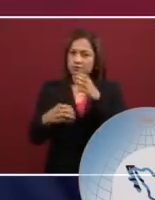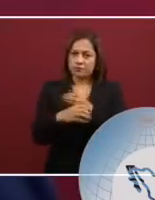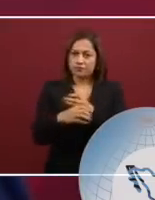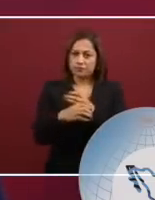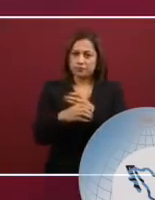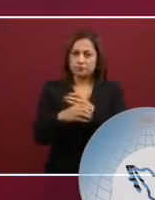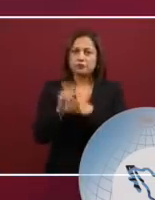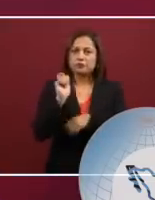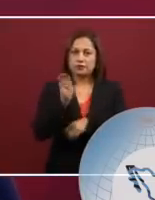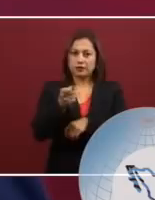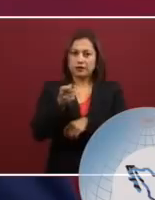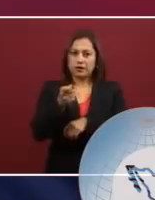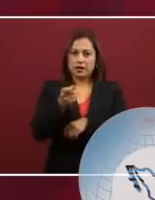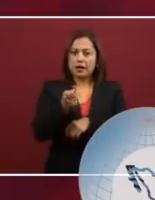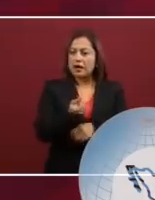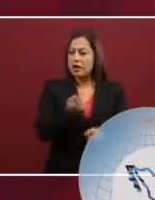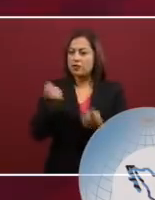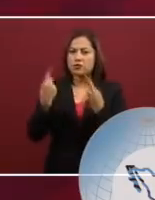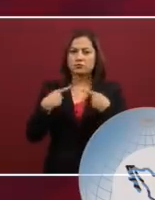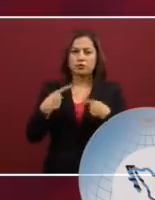terminar con privilegios